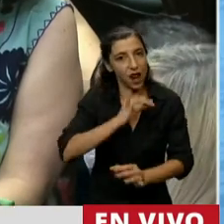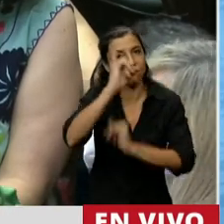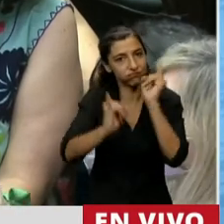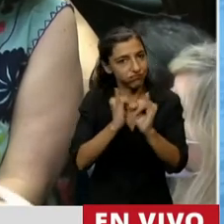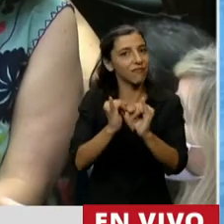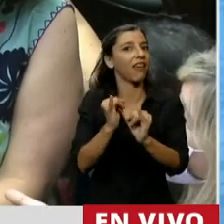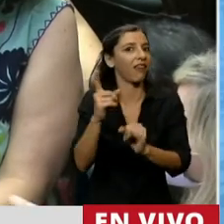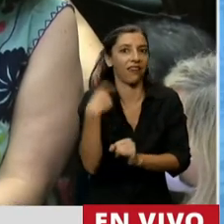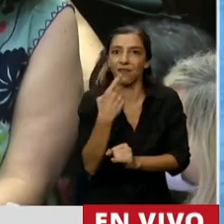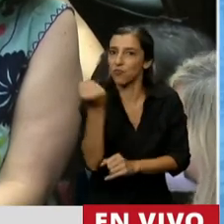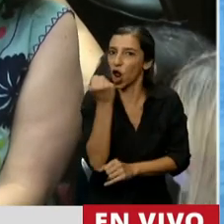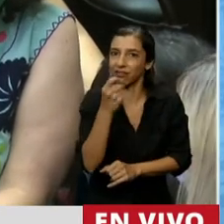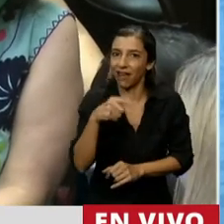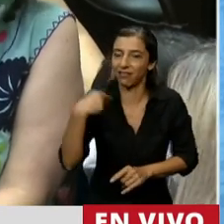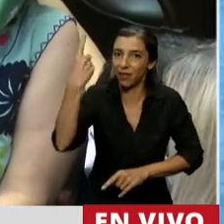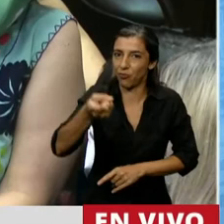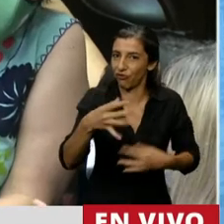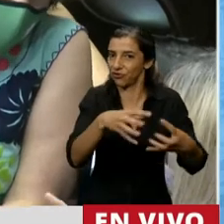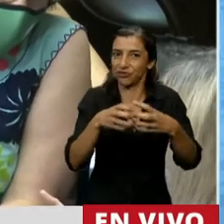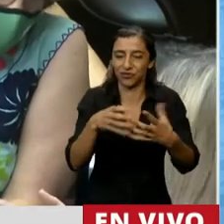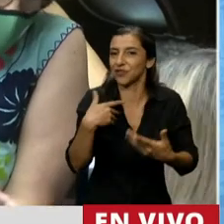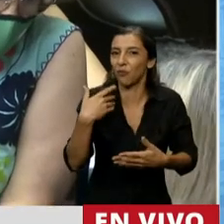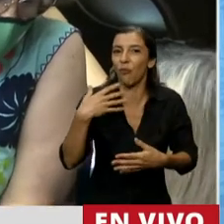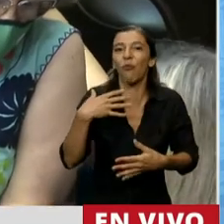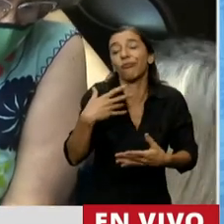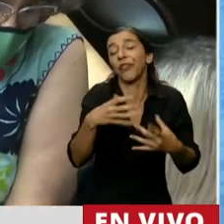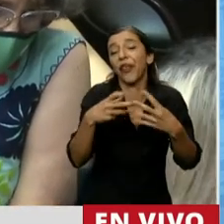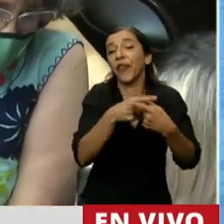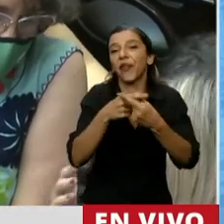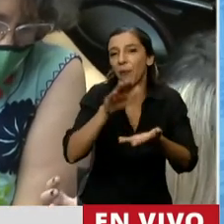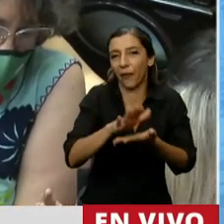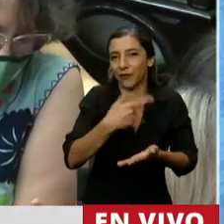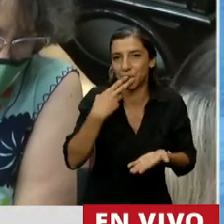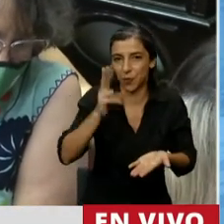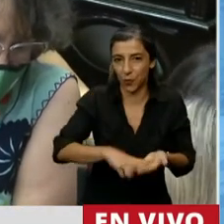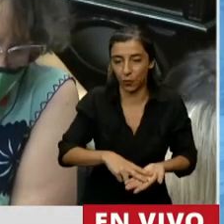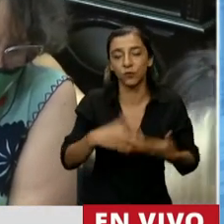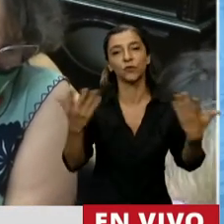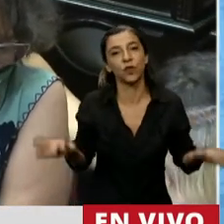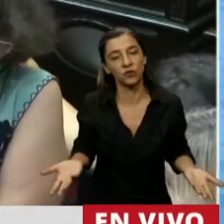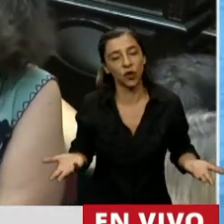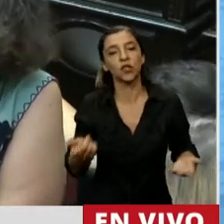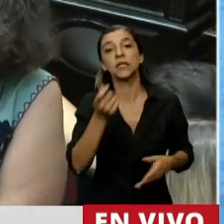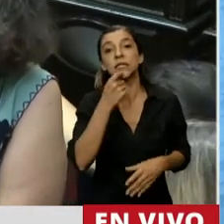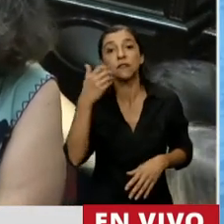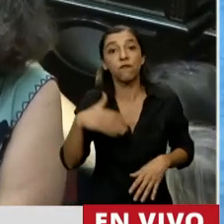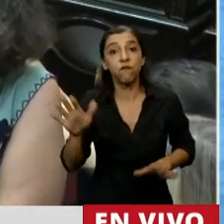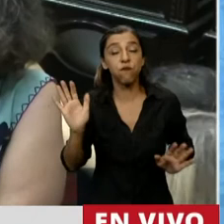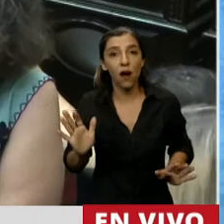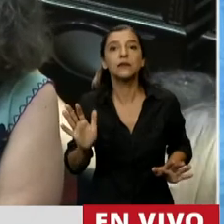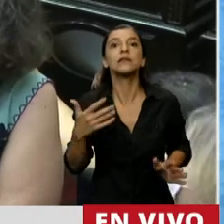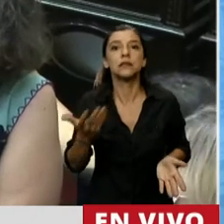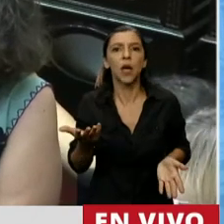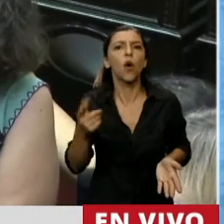considerar. Y entonces, vuelve la pregunta, uno podría decir, y si es así, ¿por qué no lo